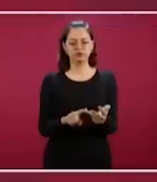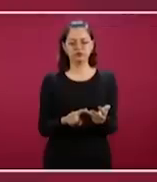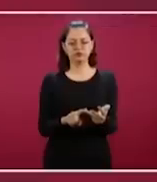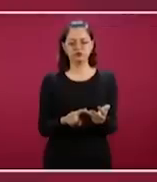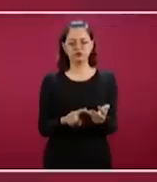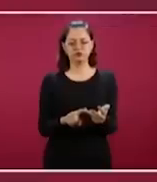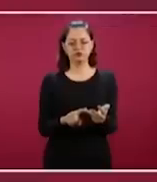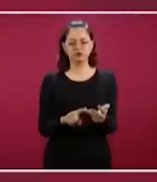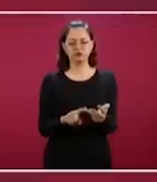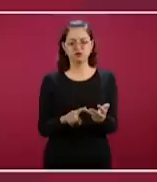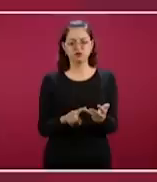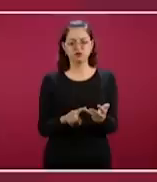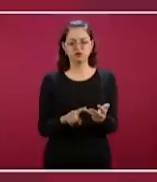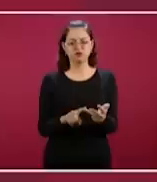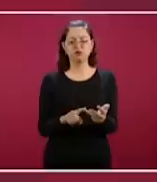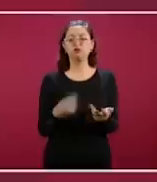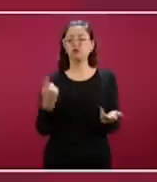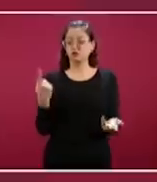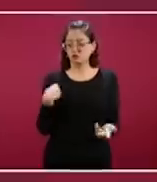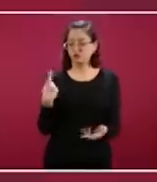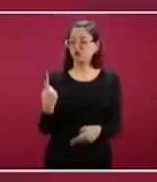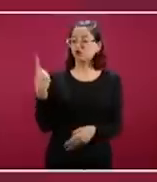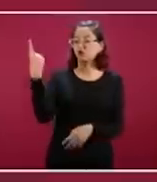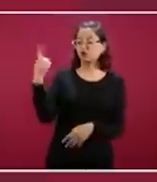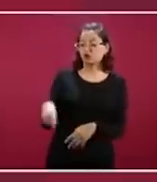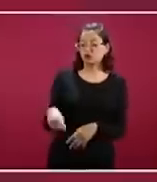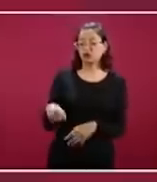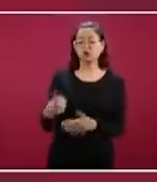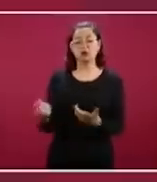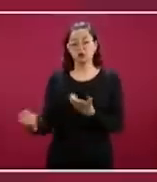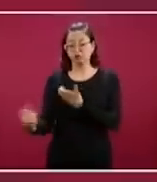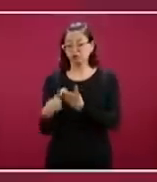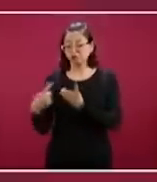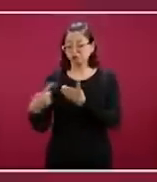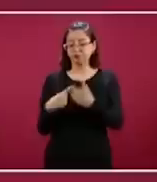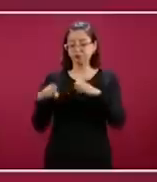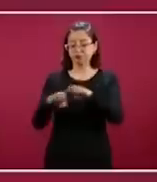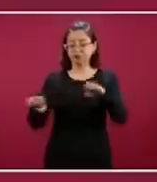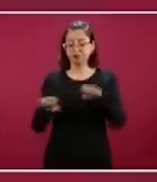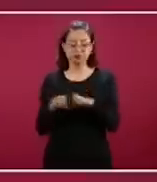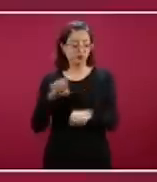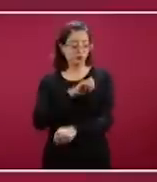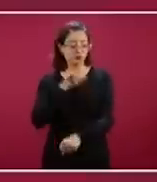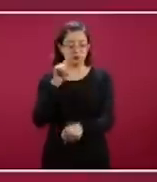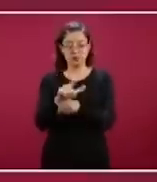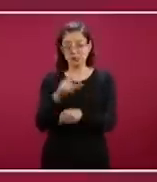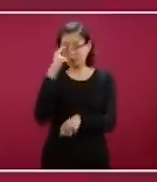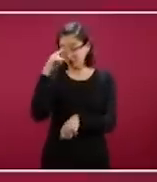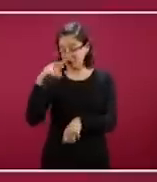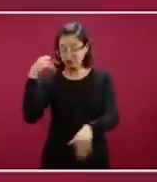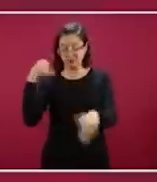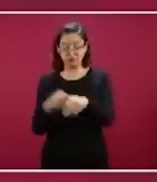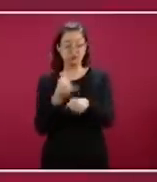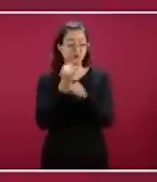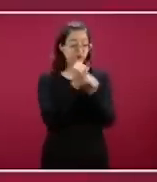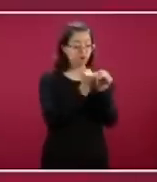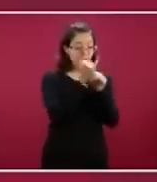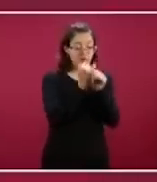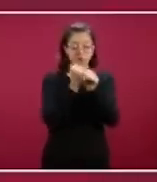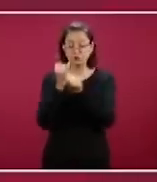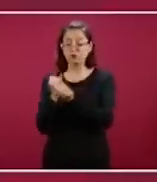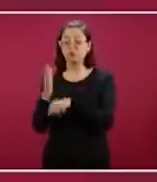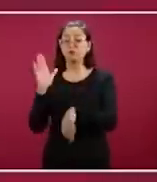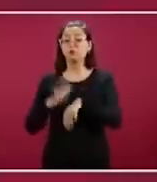un equipo especial de investigación y